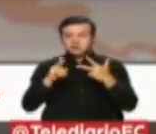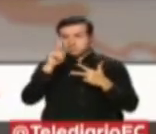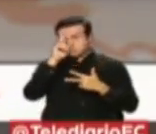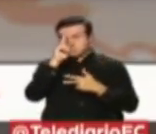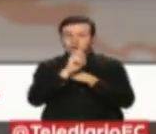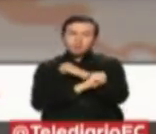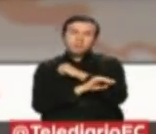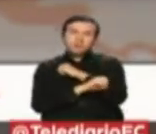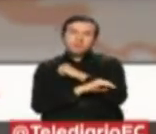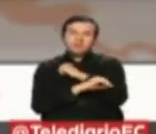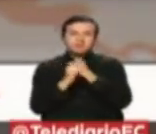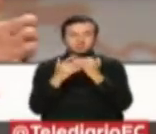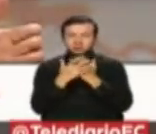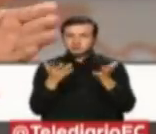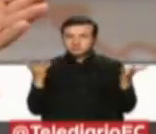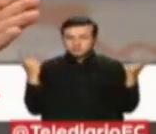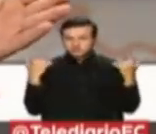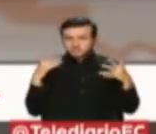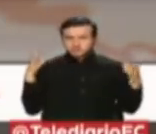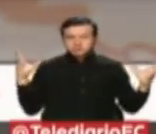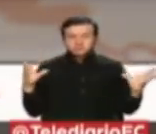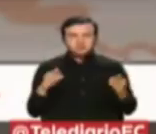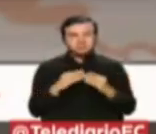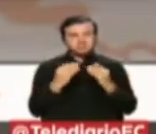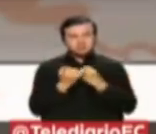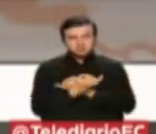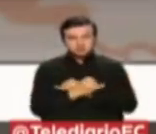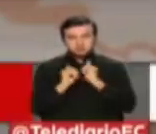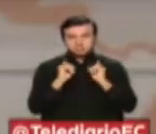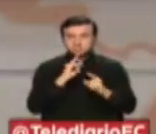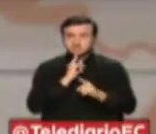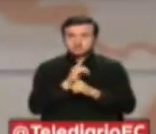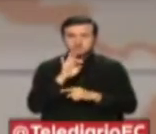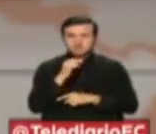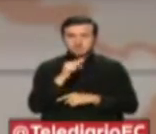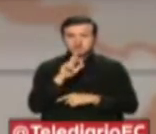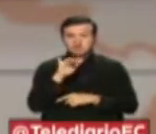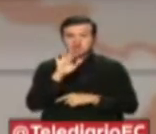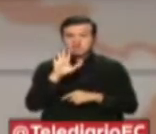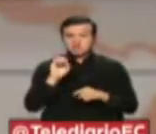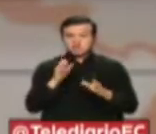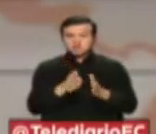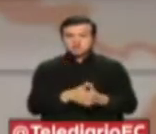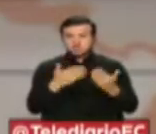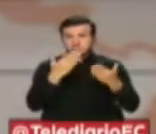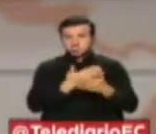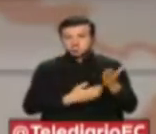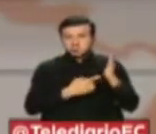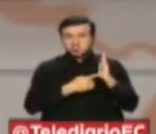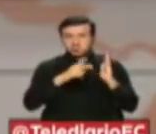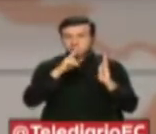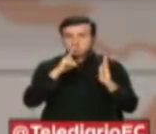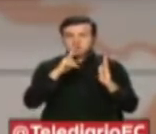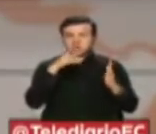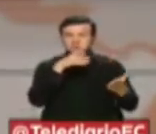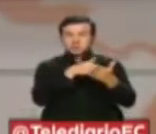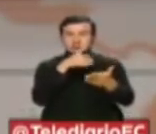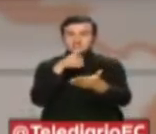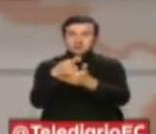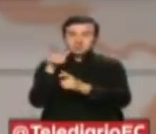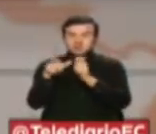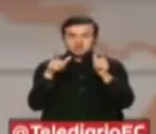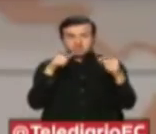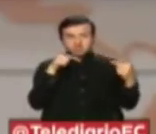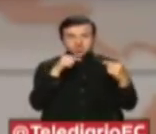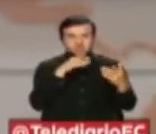propaganda hoy hay totalmente en total independencia diario el telégrafo que se usaba para que para golpear y arruinar a los a